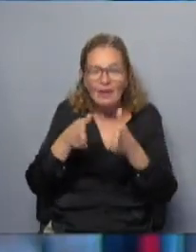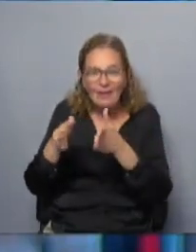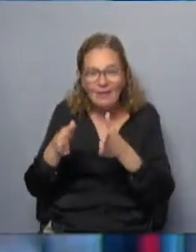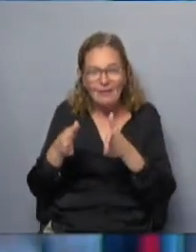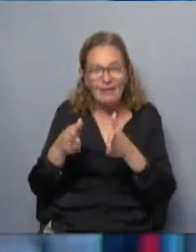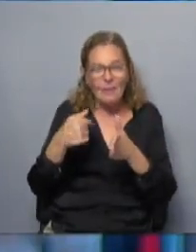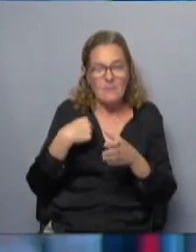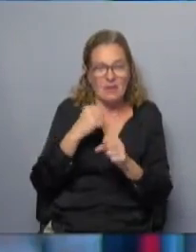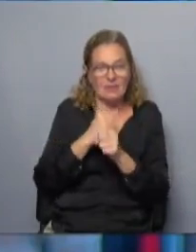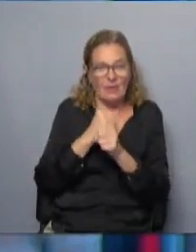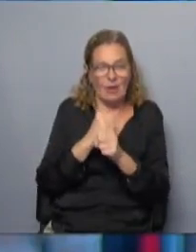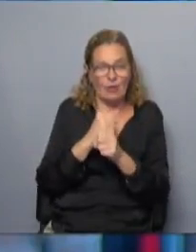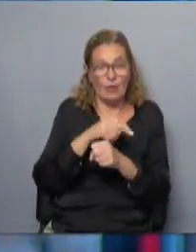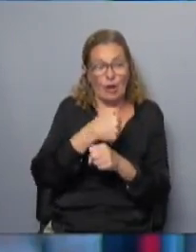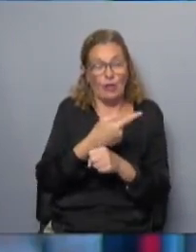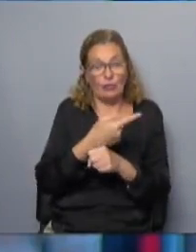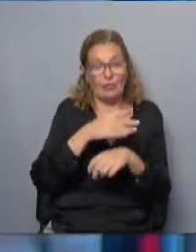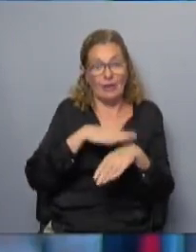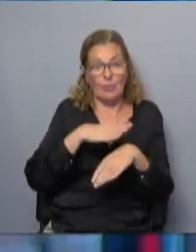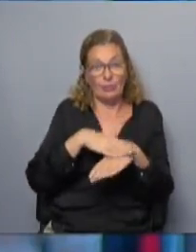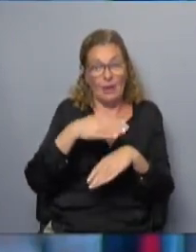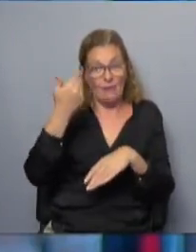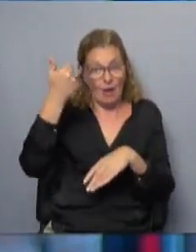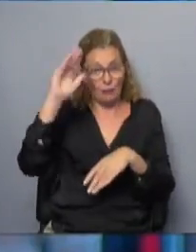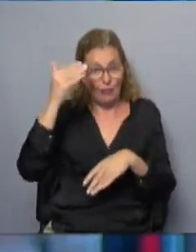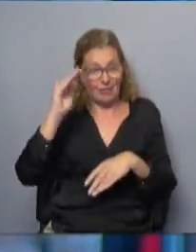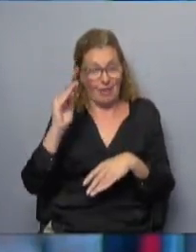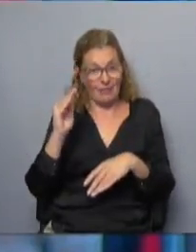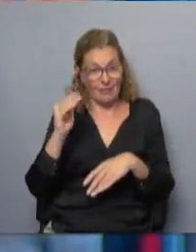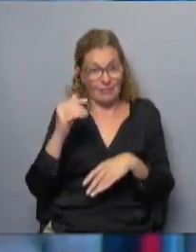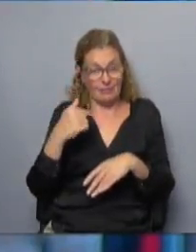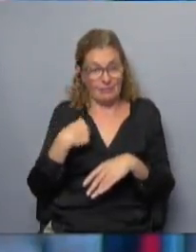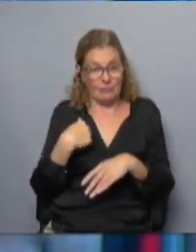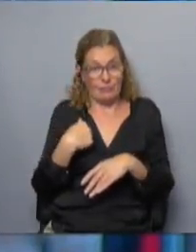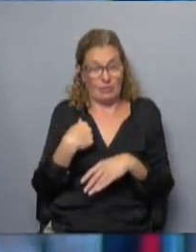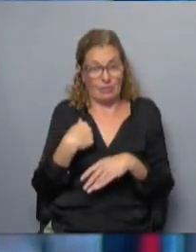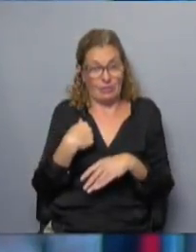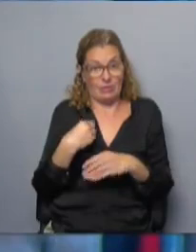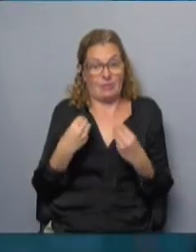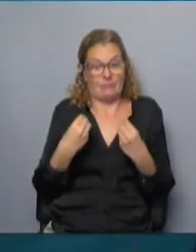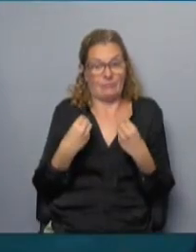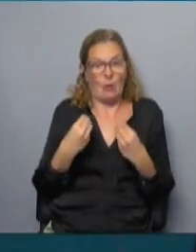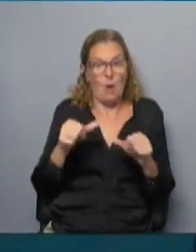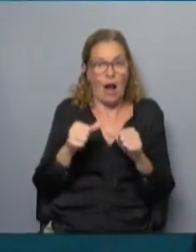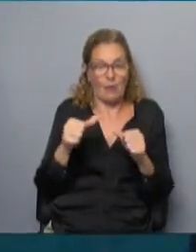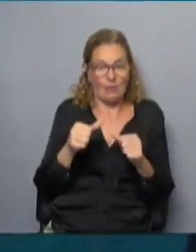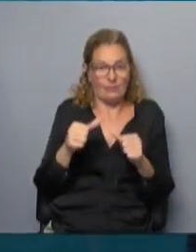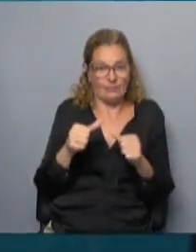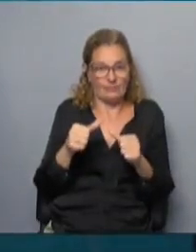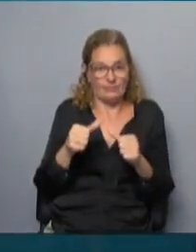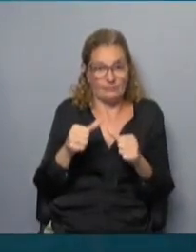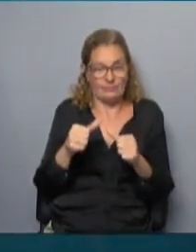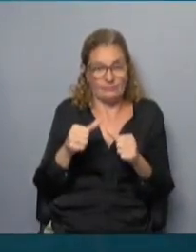mi trabajo es que el otro se haga cargo de la autoridad si no soy que mandrake ya